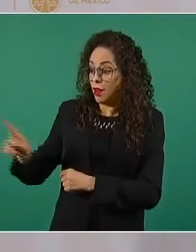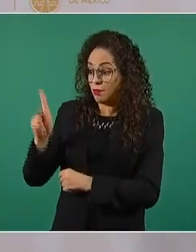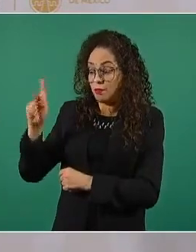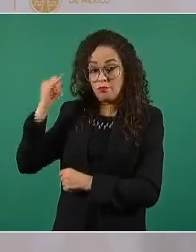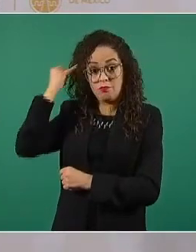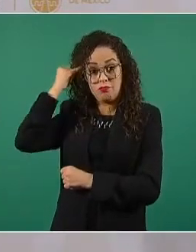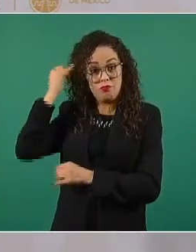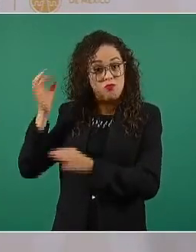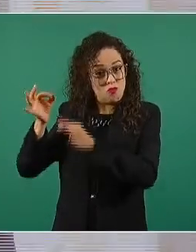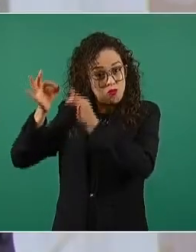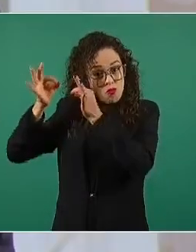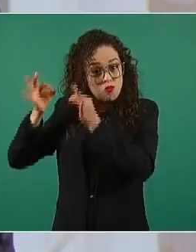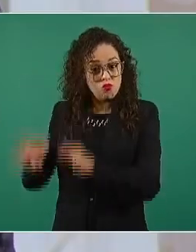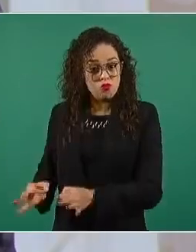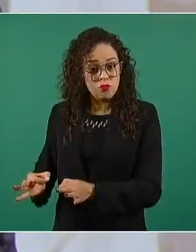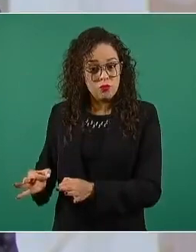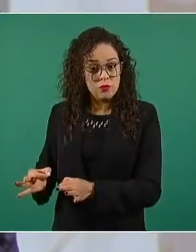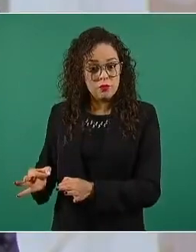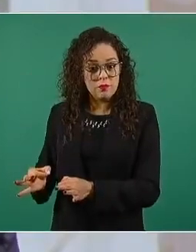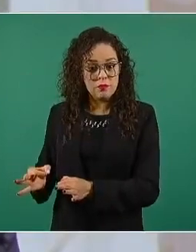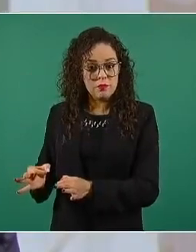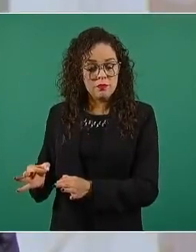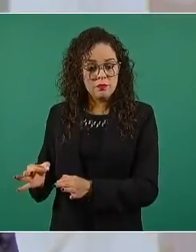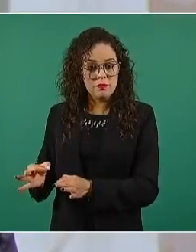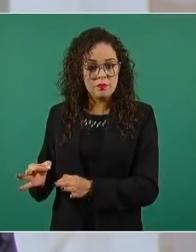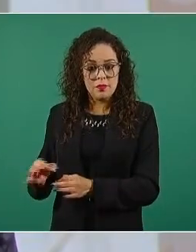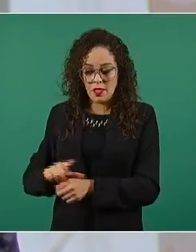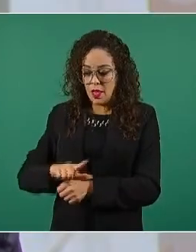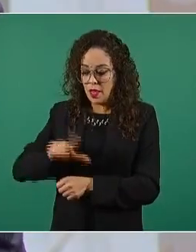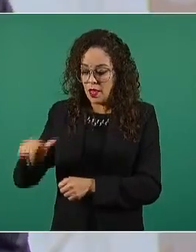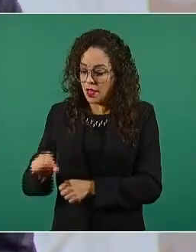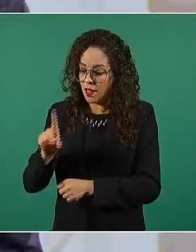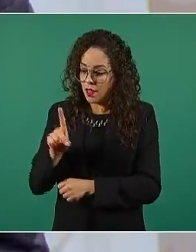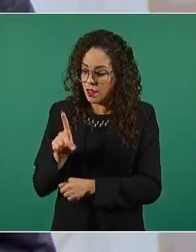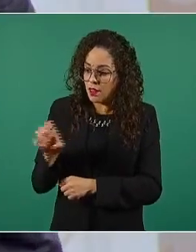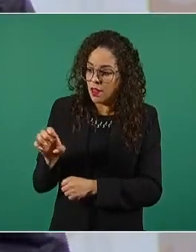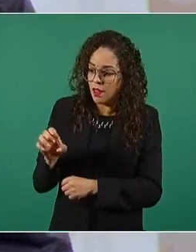posteriores a los iniciales acontecimientos,